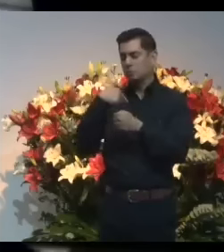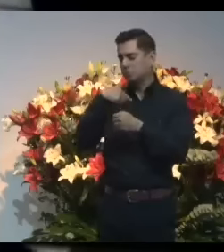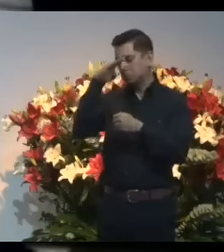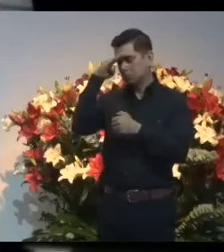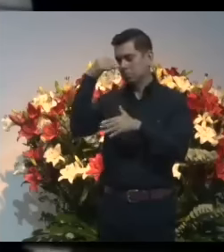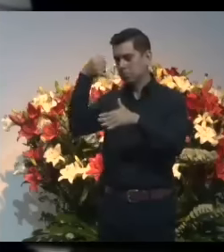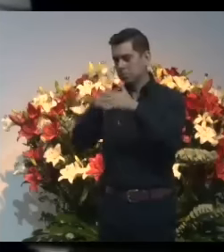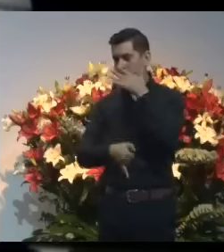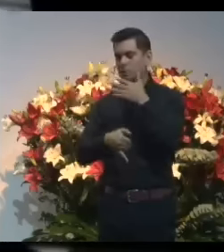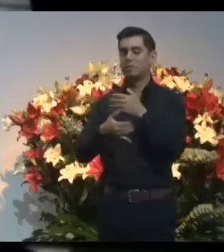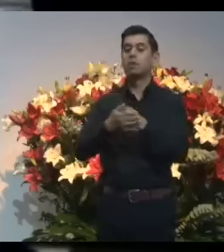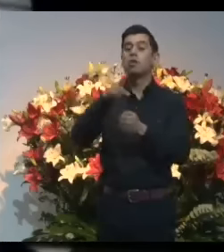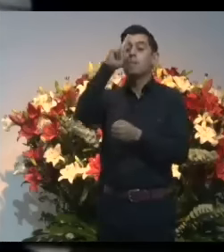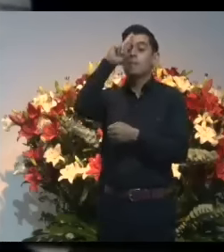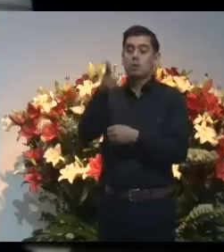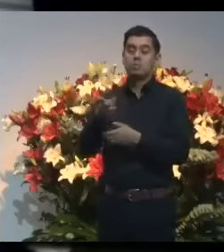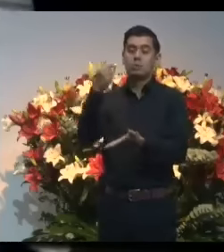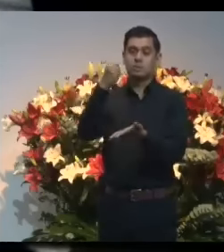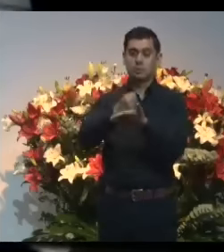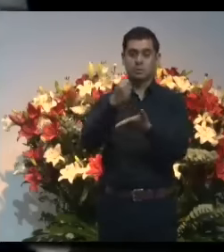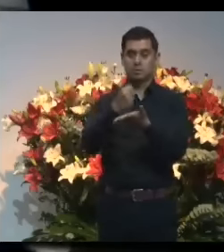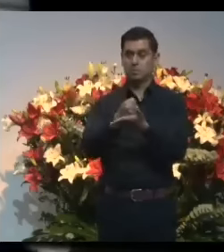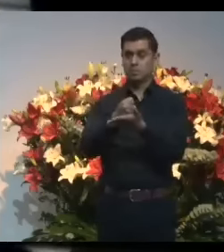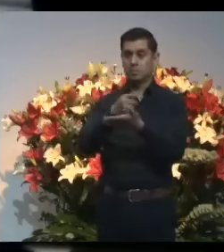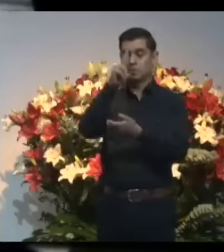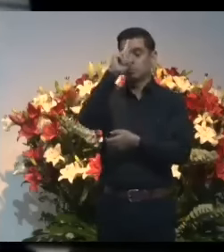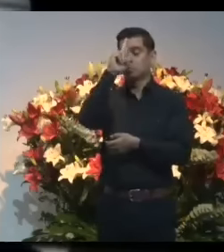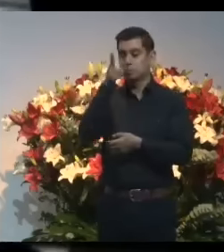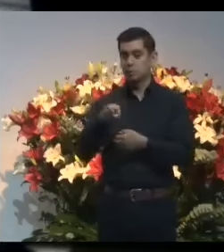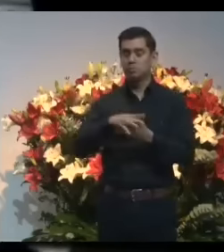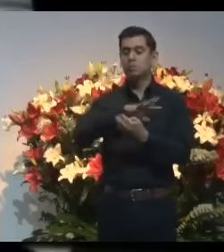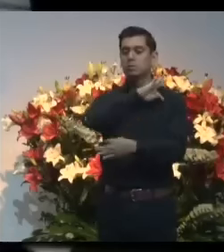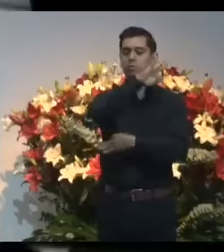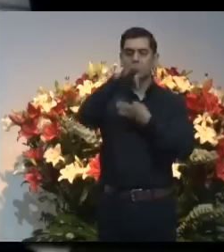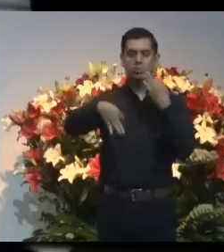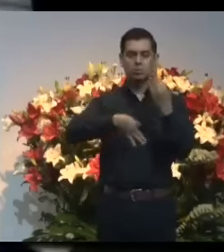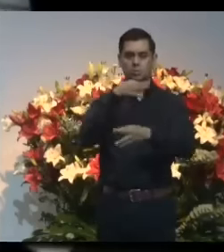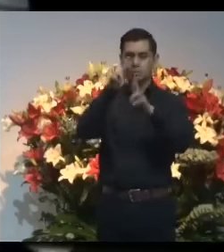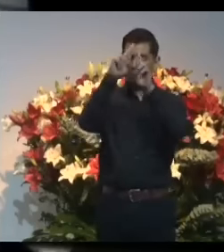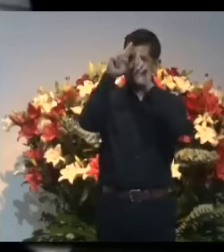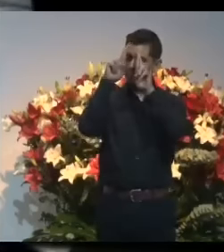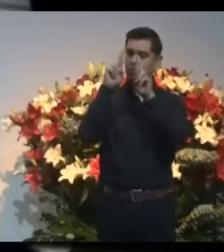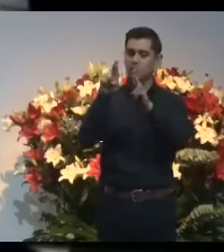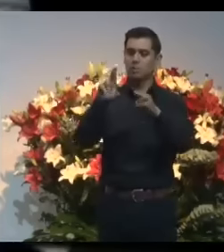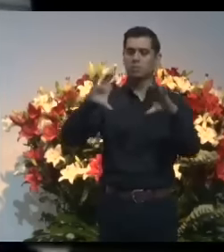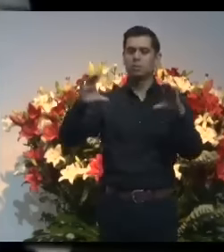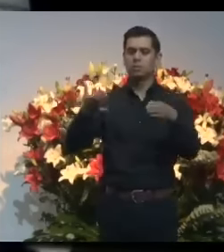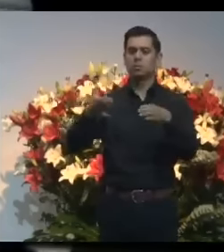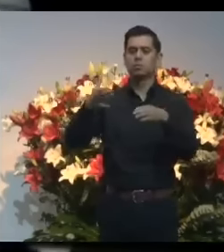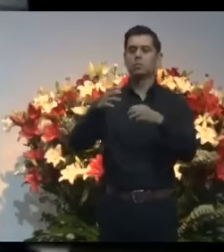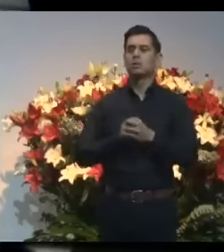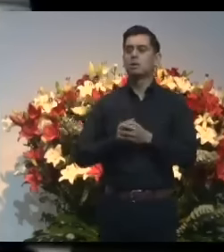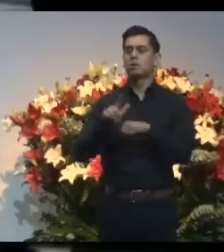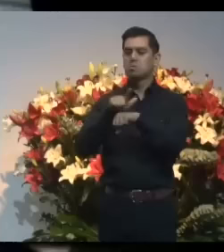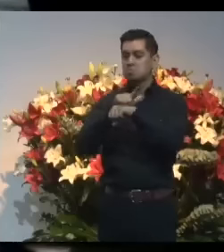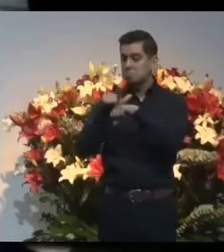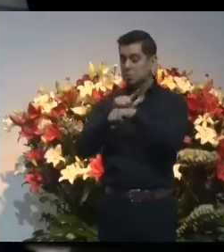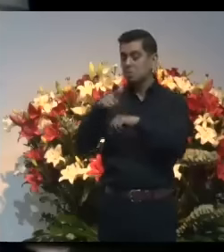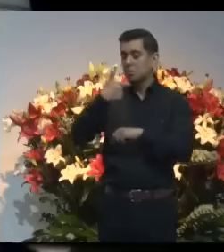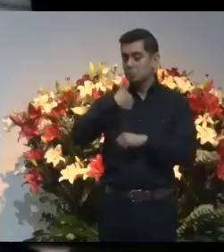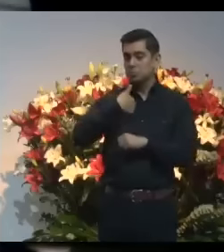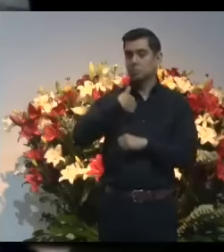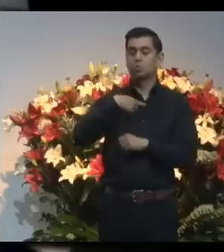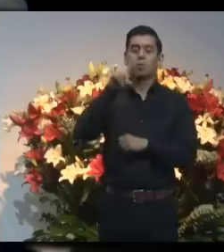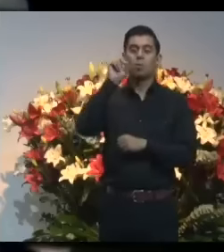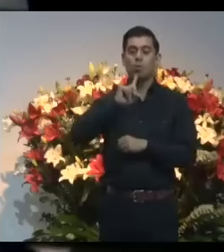las terapias de reconversión y yo estoy de acuerdo en que se prohíban. Todo mi reconocimiento y mi respeto a la comunidad LGBTIQ+, soy una mujer